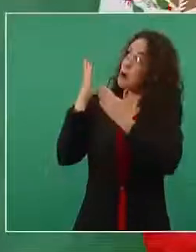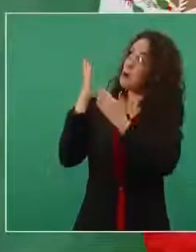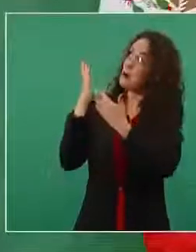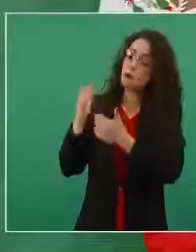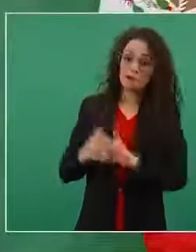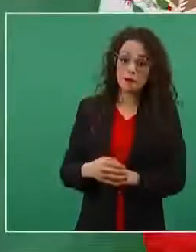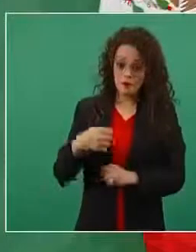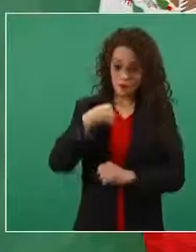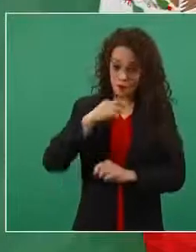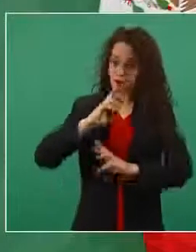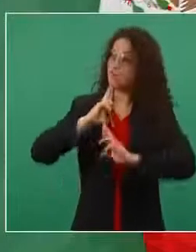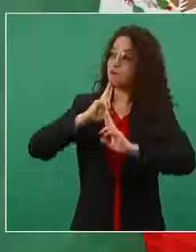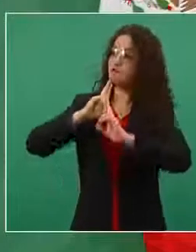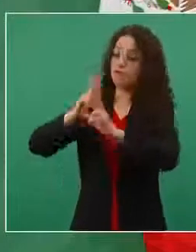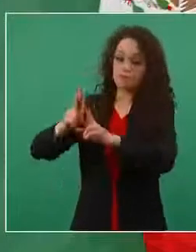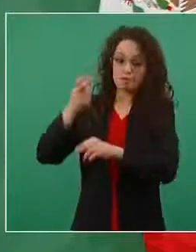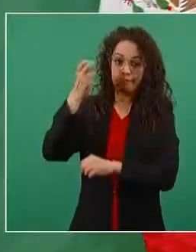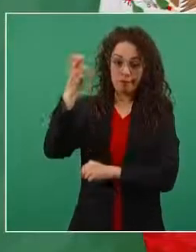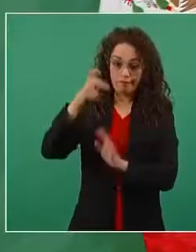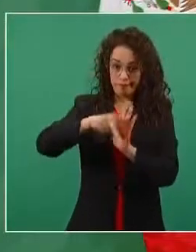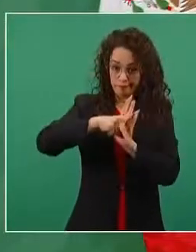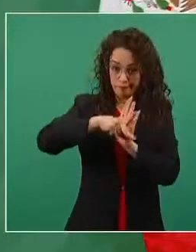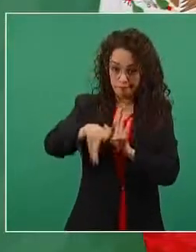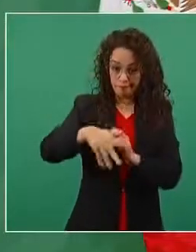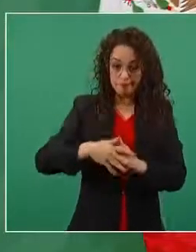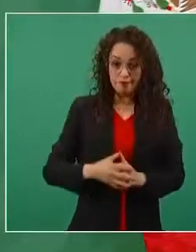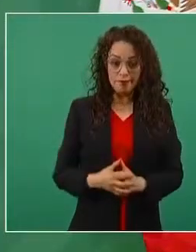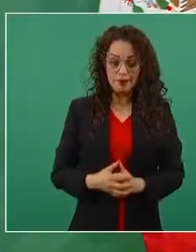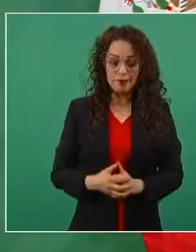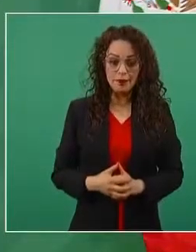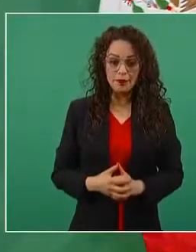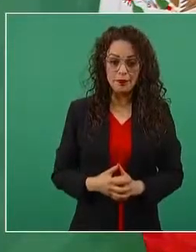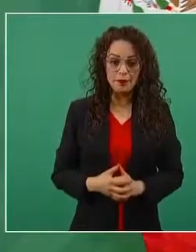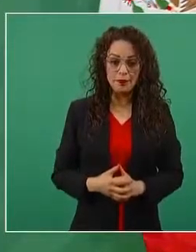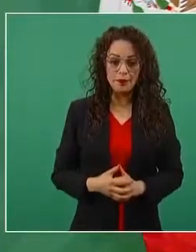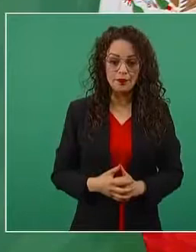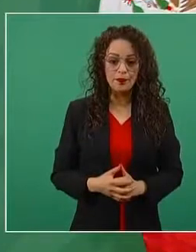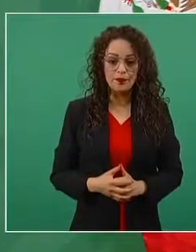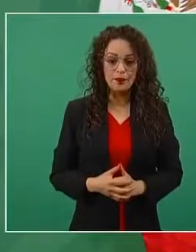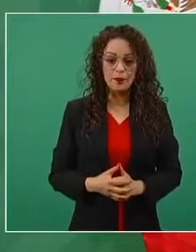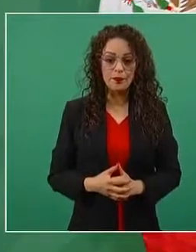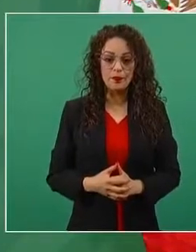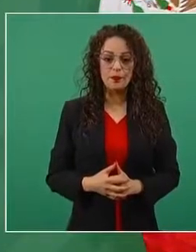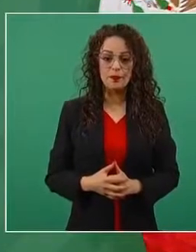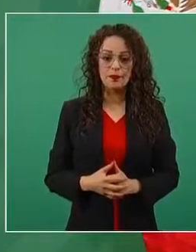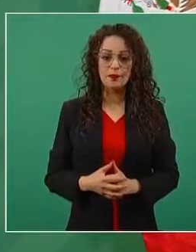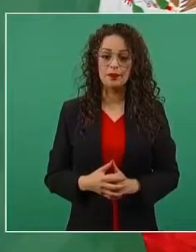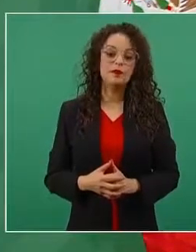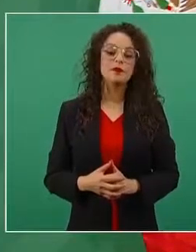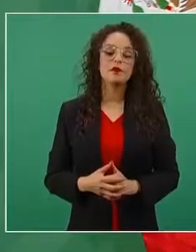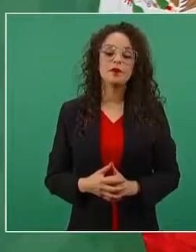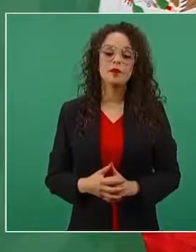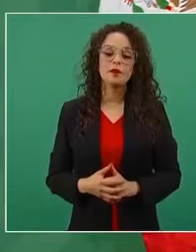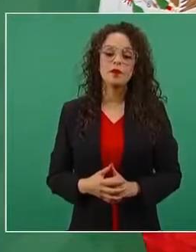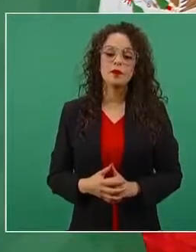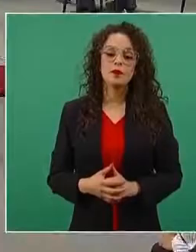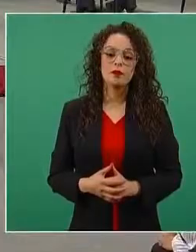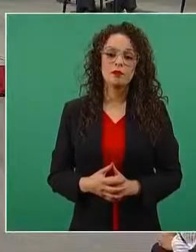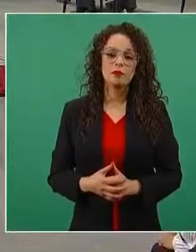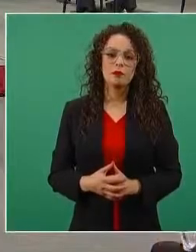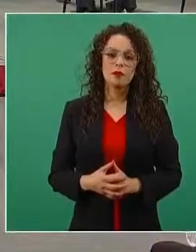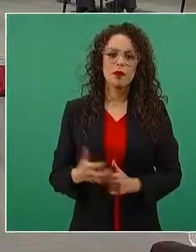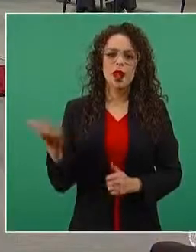Es la respuesta a ese editorial. Entonces, 12 años tiene, ¿qué? Tiene 10